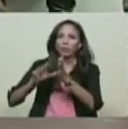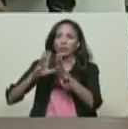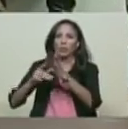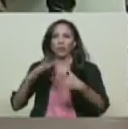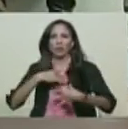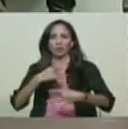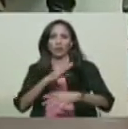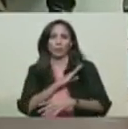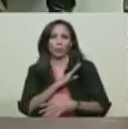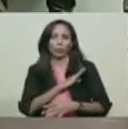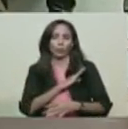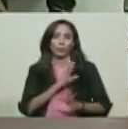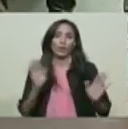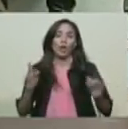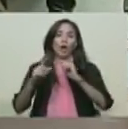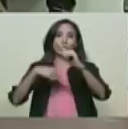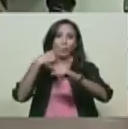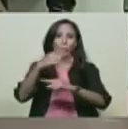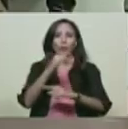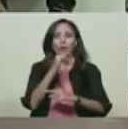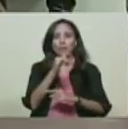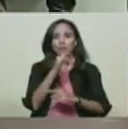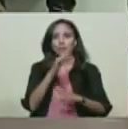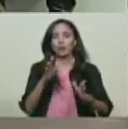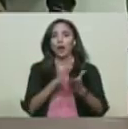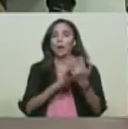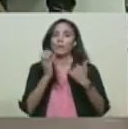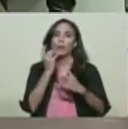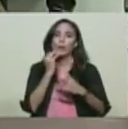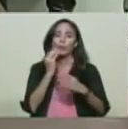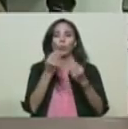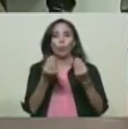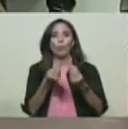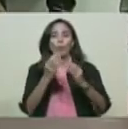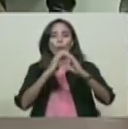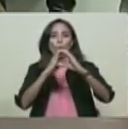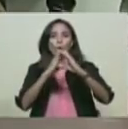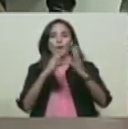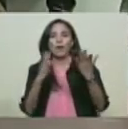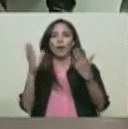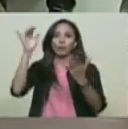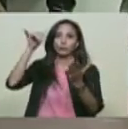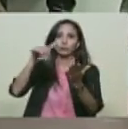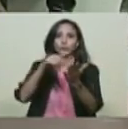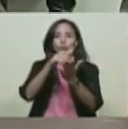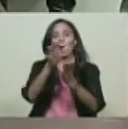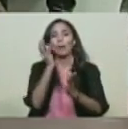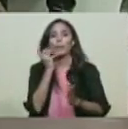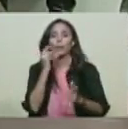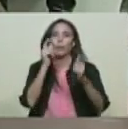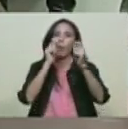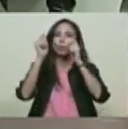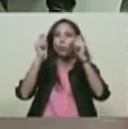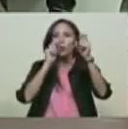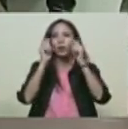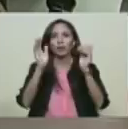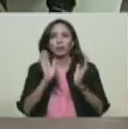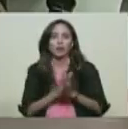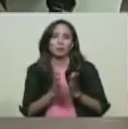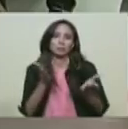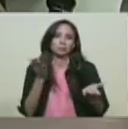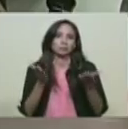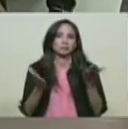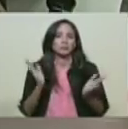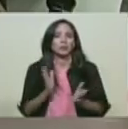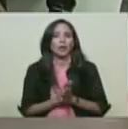Ya se anunciarán las medidas para el transporte aéreo. Tienen todas las garantías los turistas que están